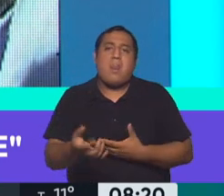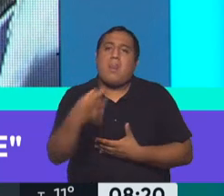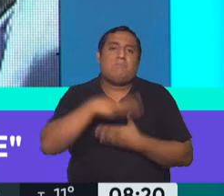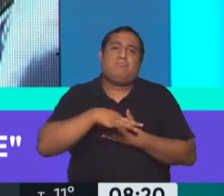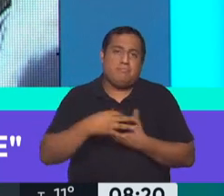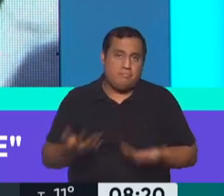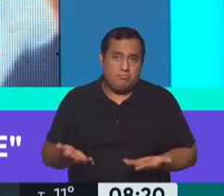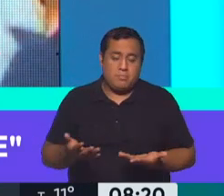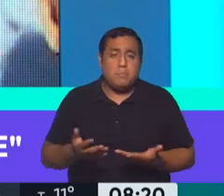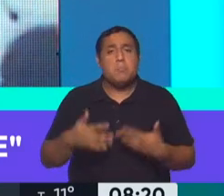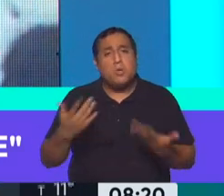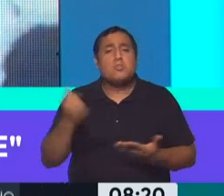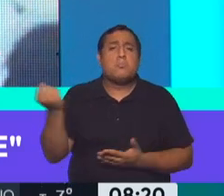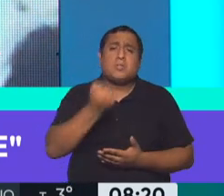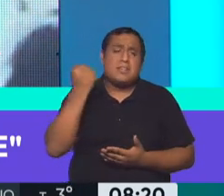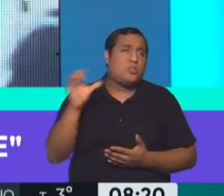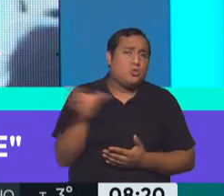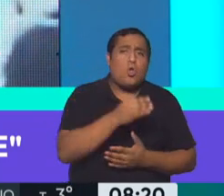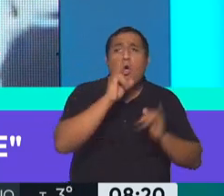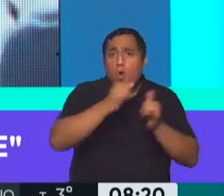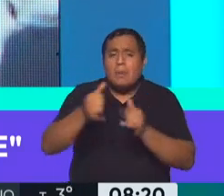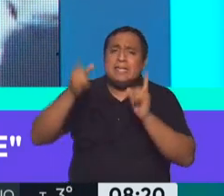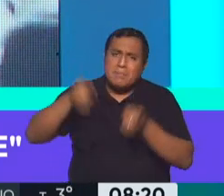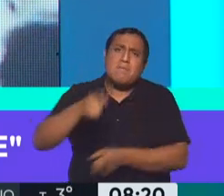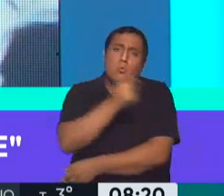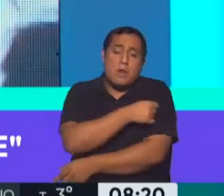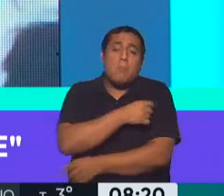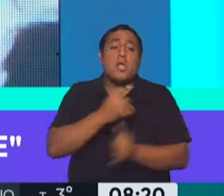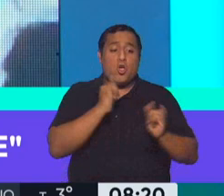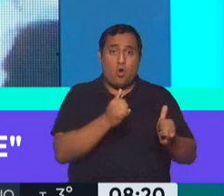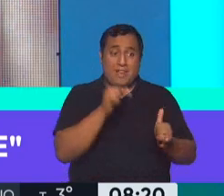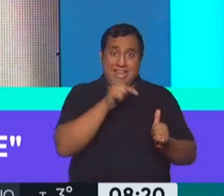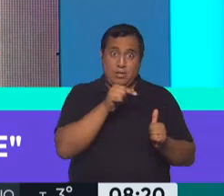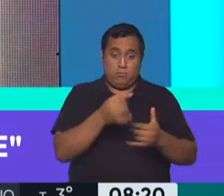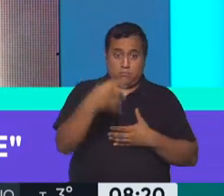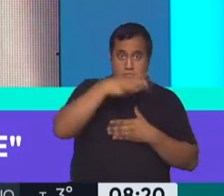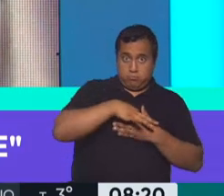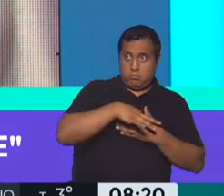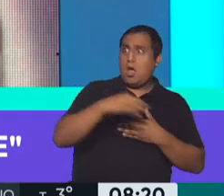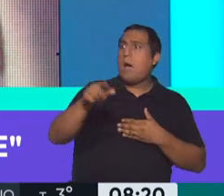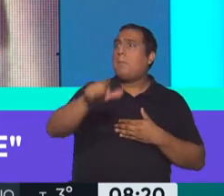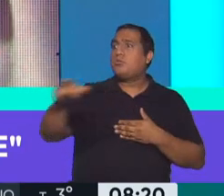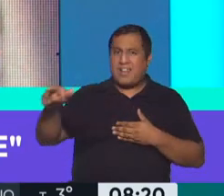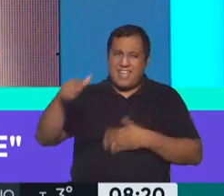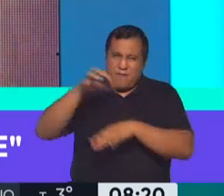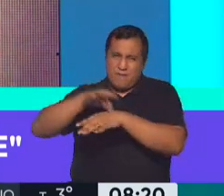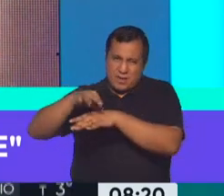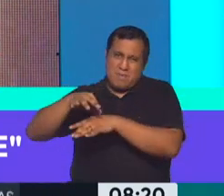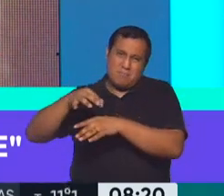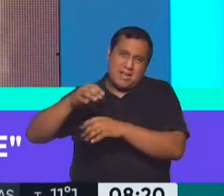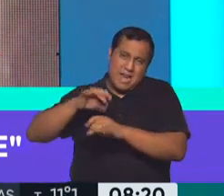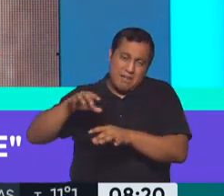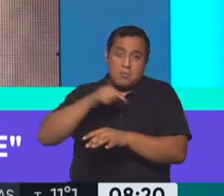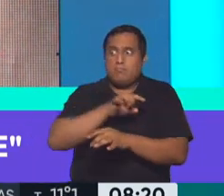por eso es muy importante que todos aún los jóvenes se vacunen pues jóvenes les pueden transmitir a las personas vacunadas y están graves cuando sea